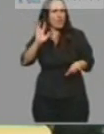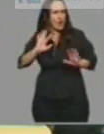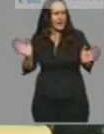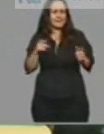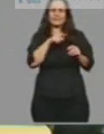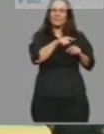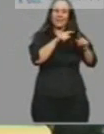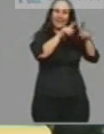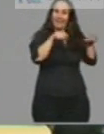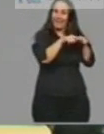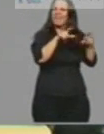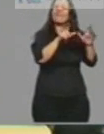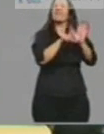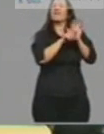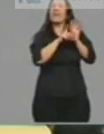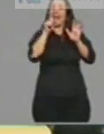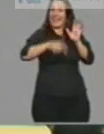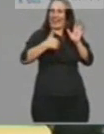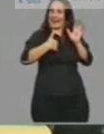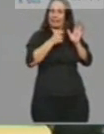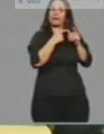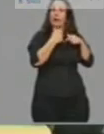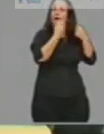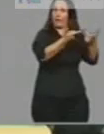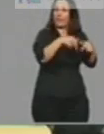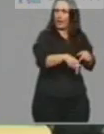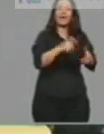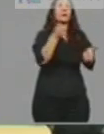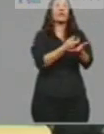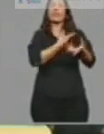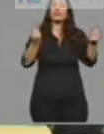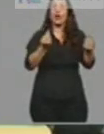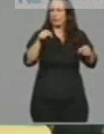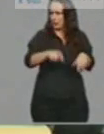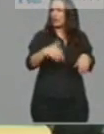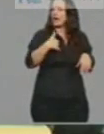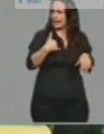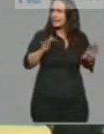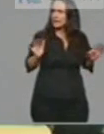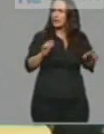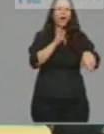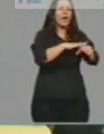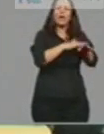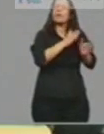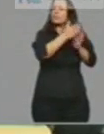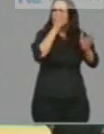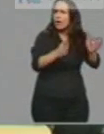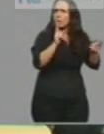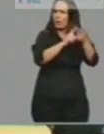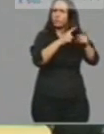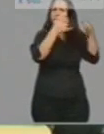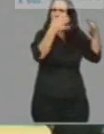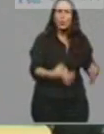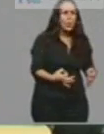con legislación local y pagados aquí en la República Argentina, en los plazos y en la moneda que habían sido